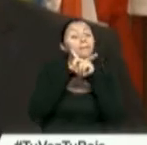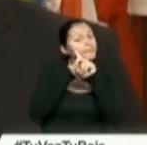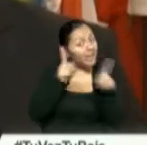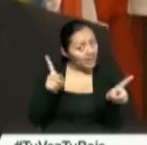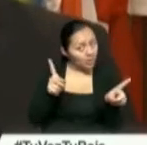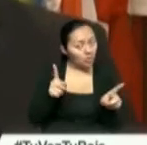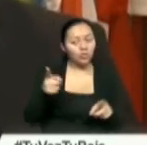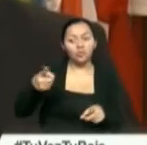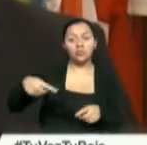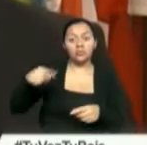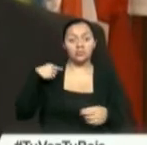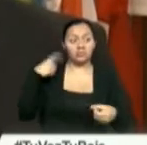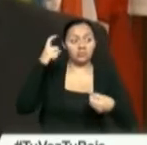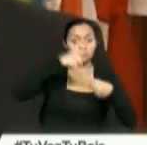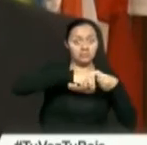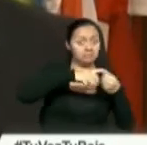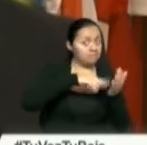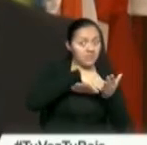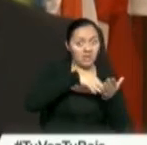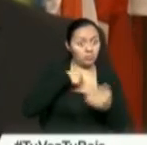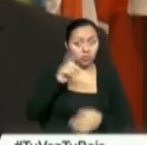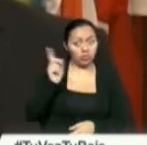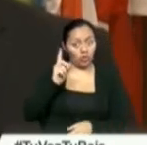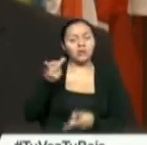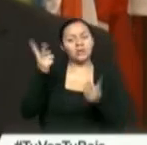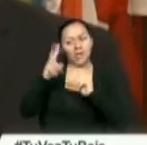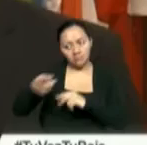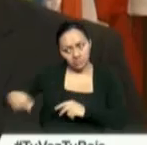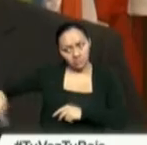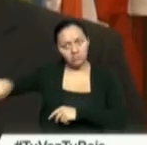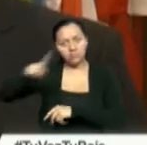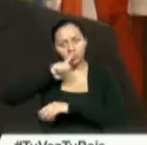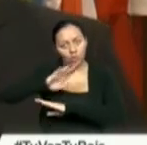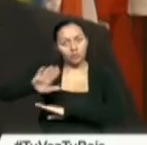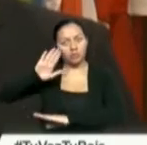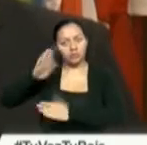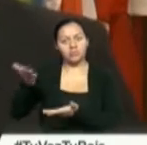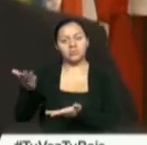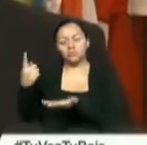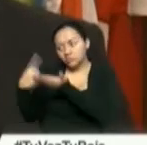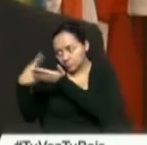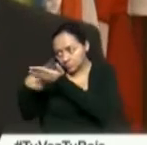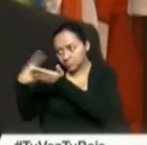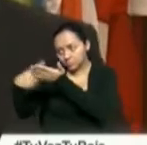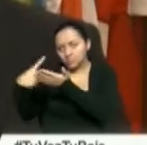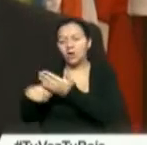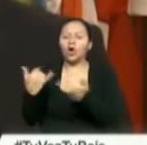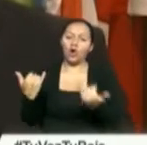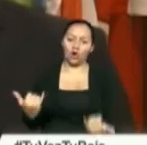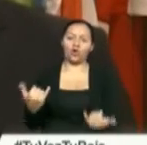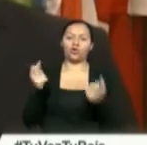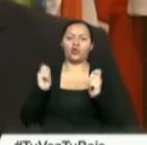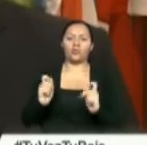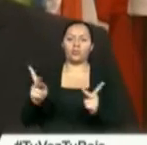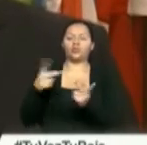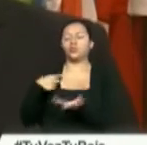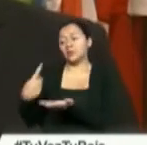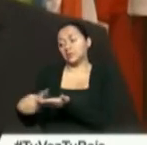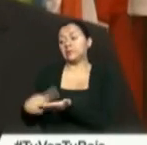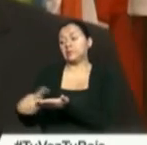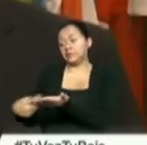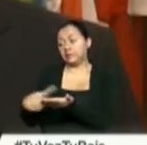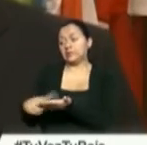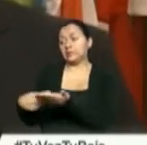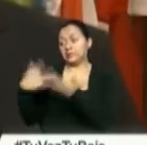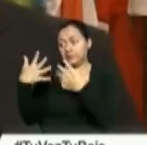no miembros de la opep los países productores exportadores que no son opep también hagan un esfuerzo para que la opep no asuma todo el esfuerzo